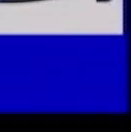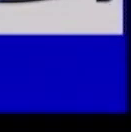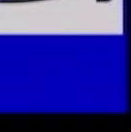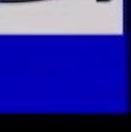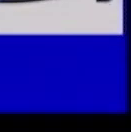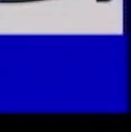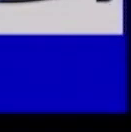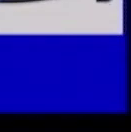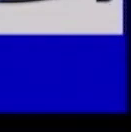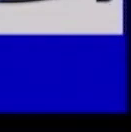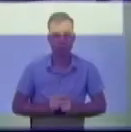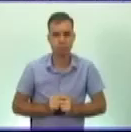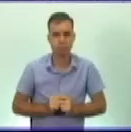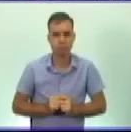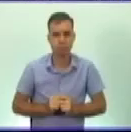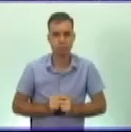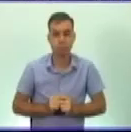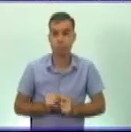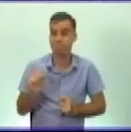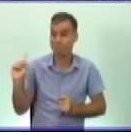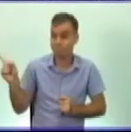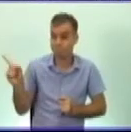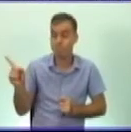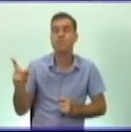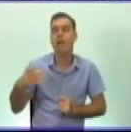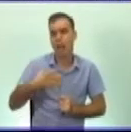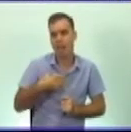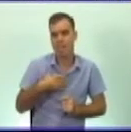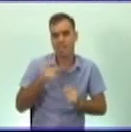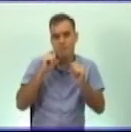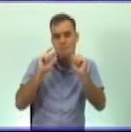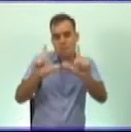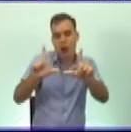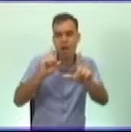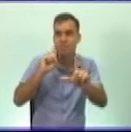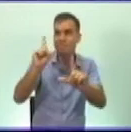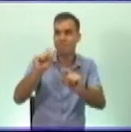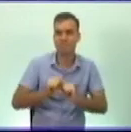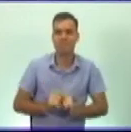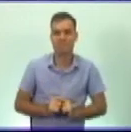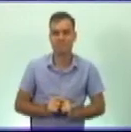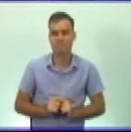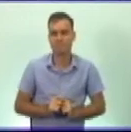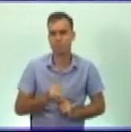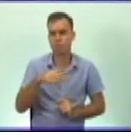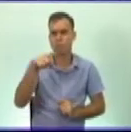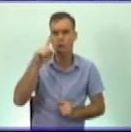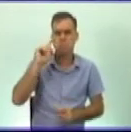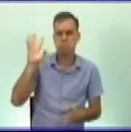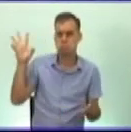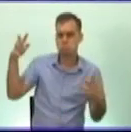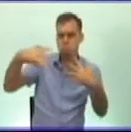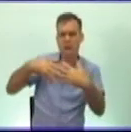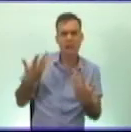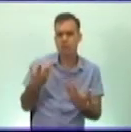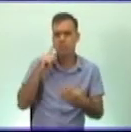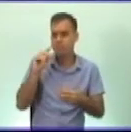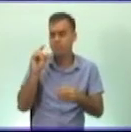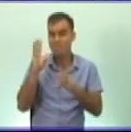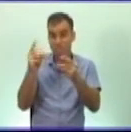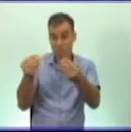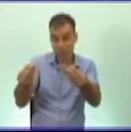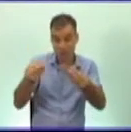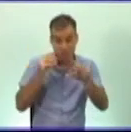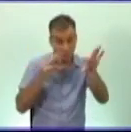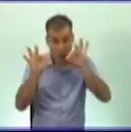Que este ejercicio sí tiene figura, ¿verdad? Ustedes lo que corresponderían es a ubicar los datos, como